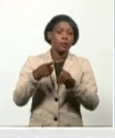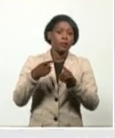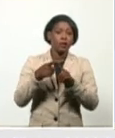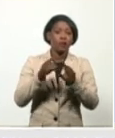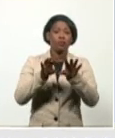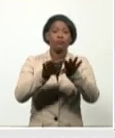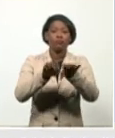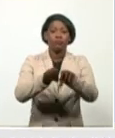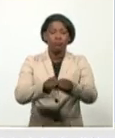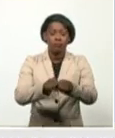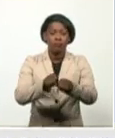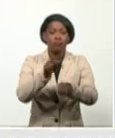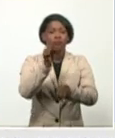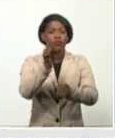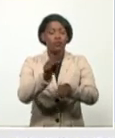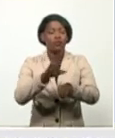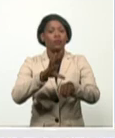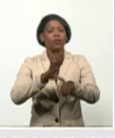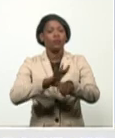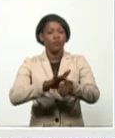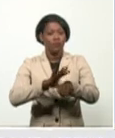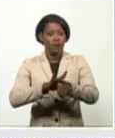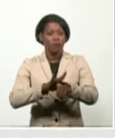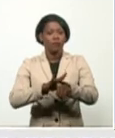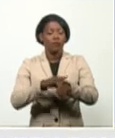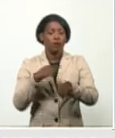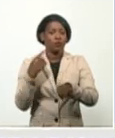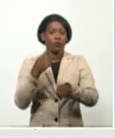lo que se indica, entonces buscar.